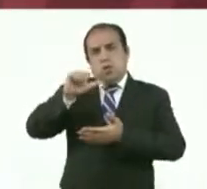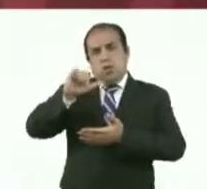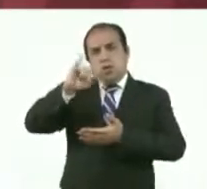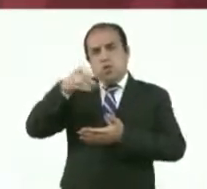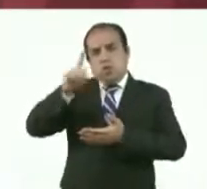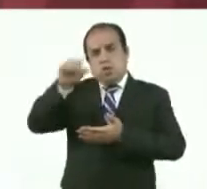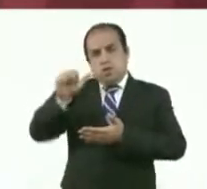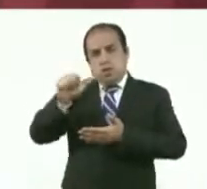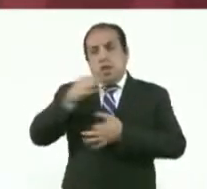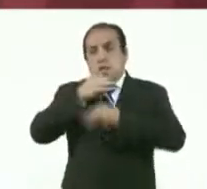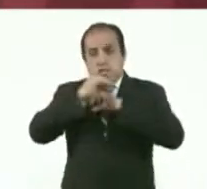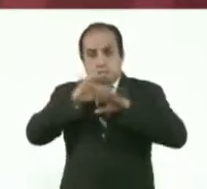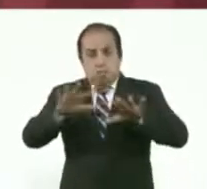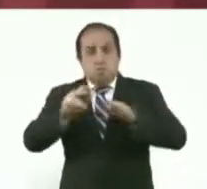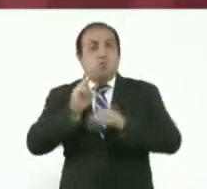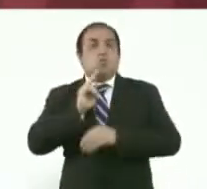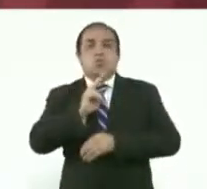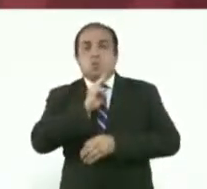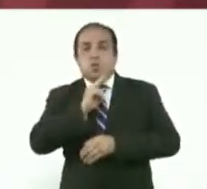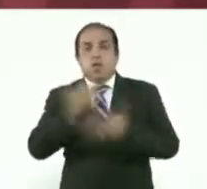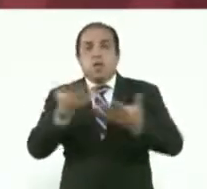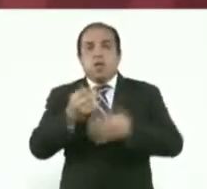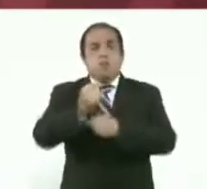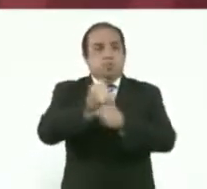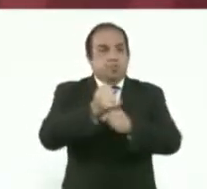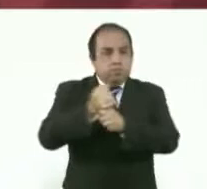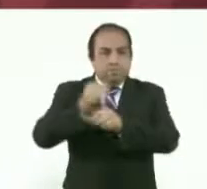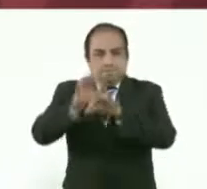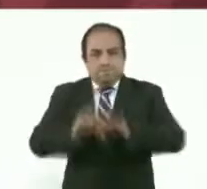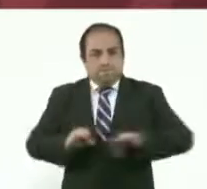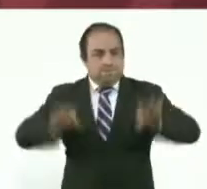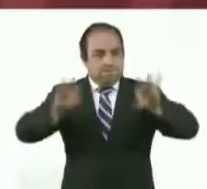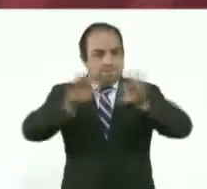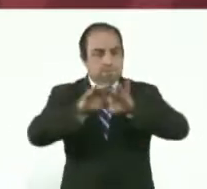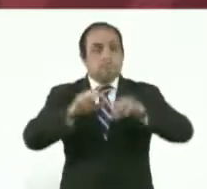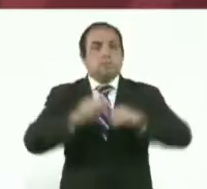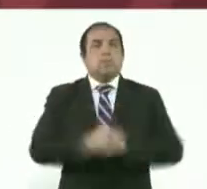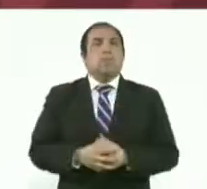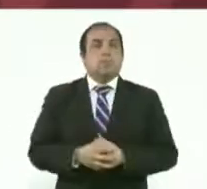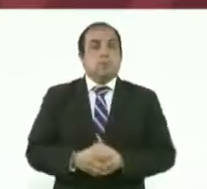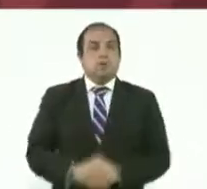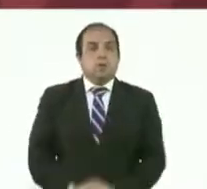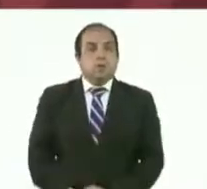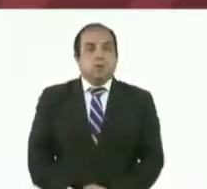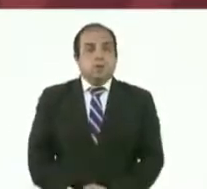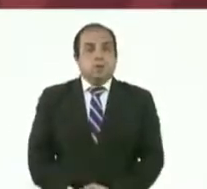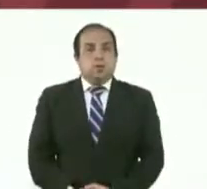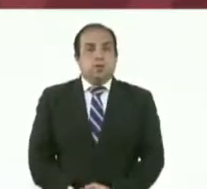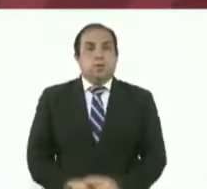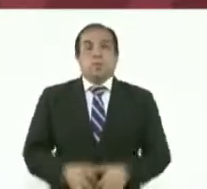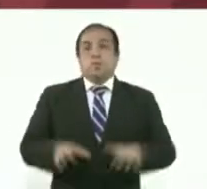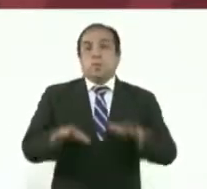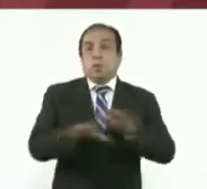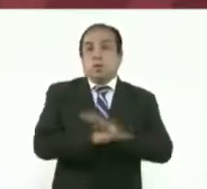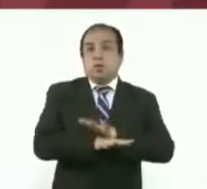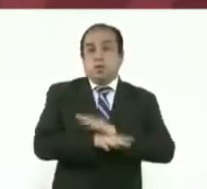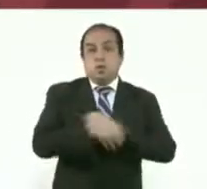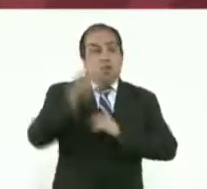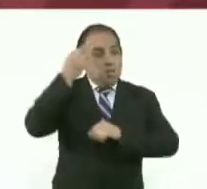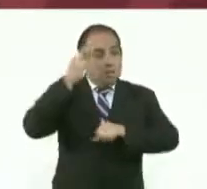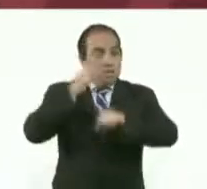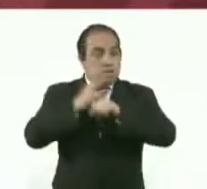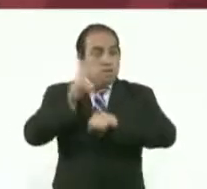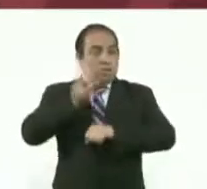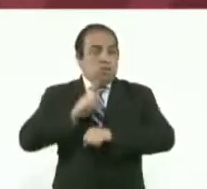difundió, y sí ha estado haciendo una investigación muy importante. Cambiamos, por cierto, a la directora